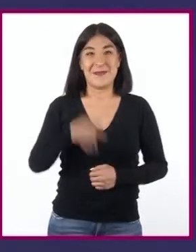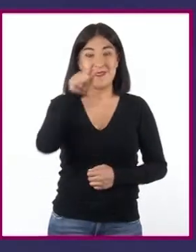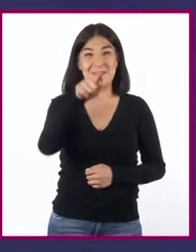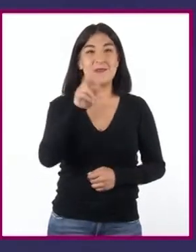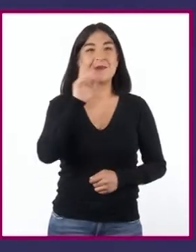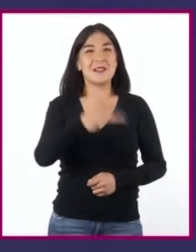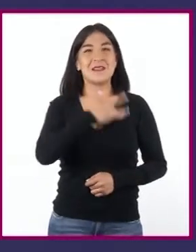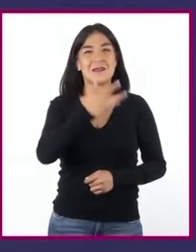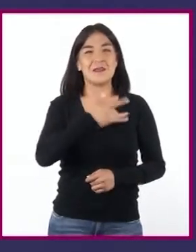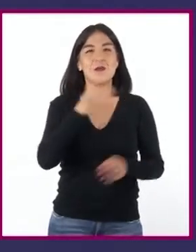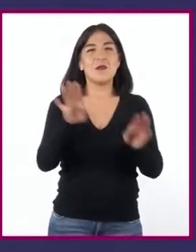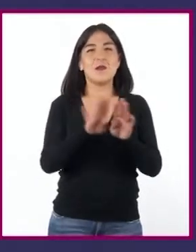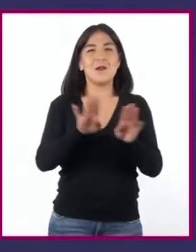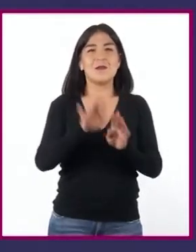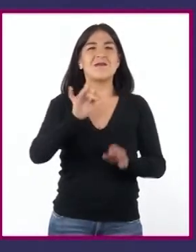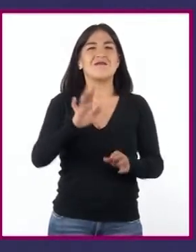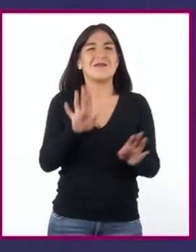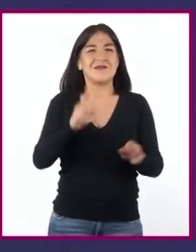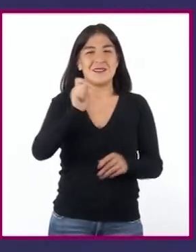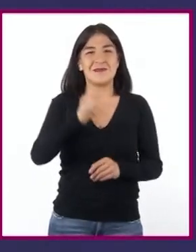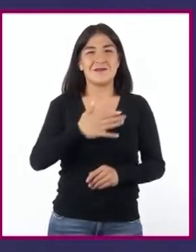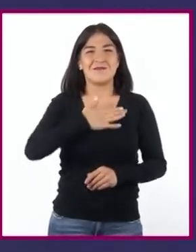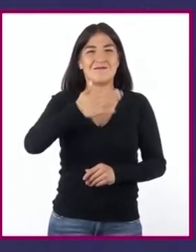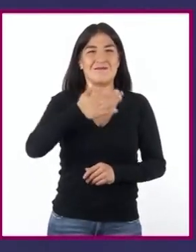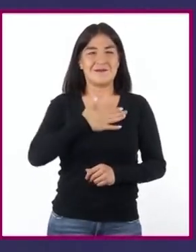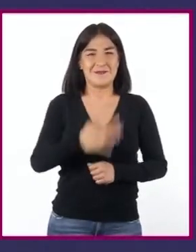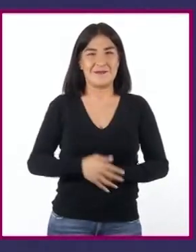¿Escuchan el sonido de su respiración?